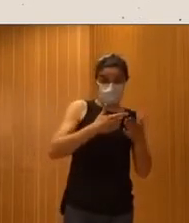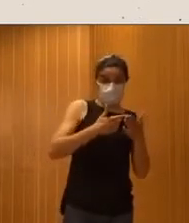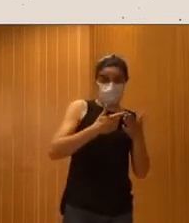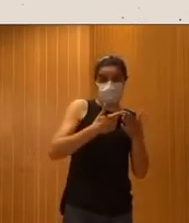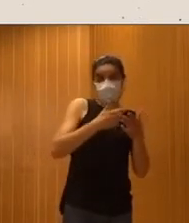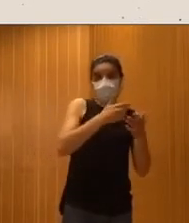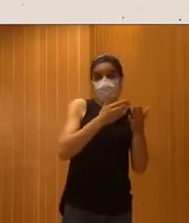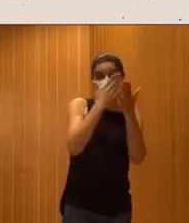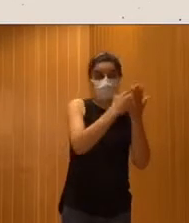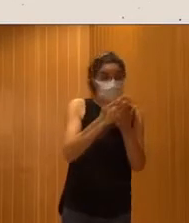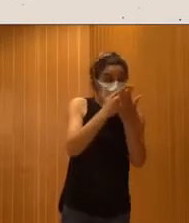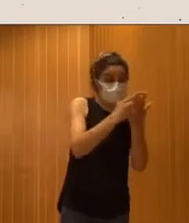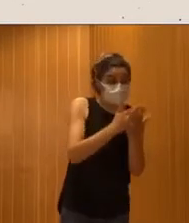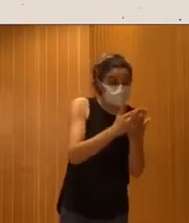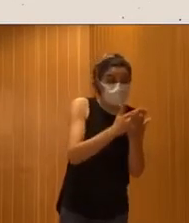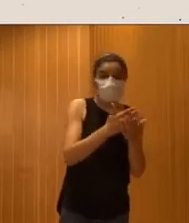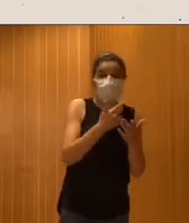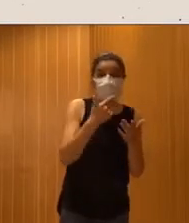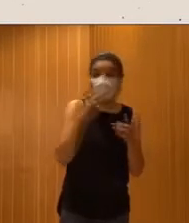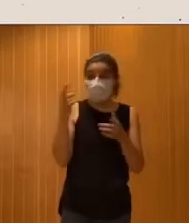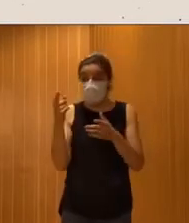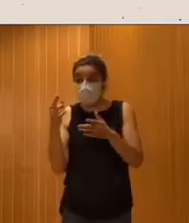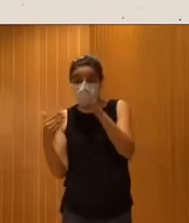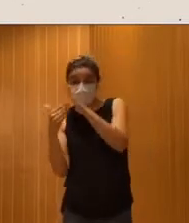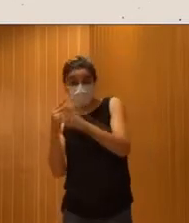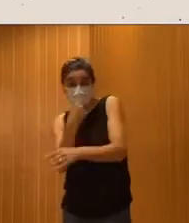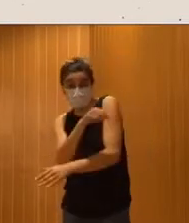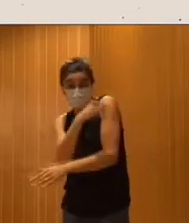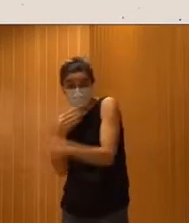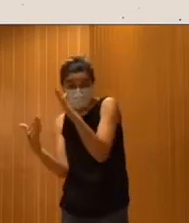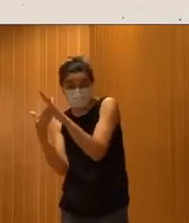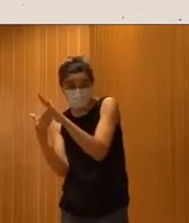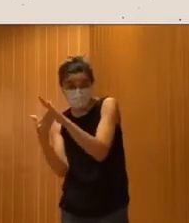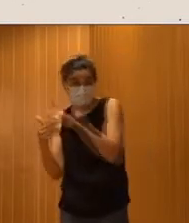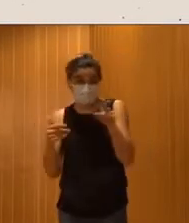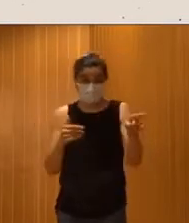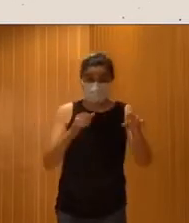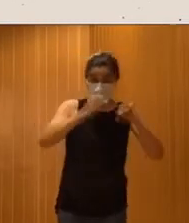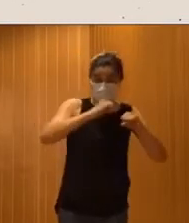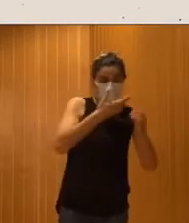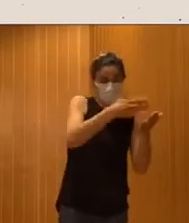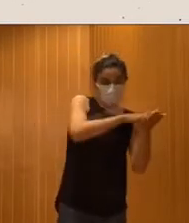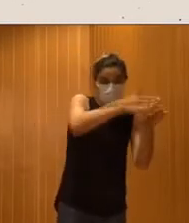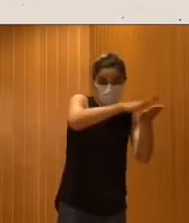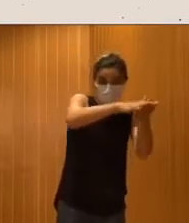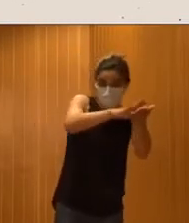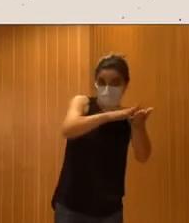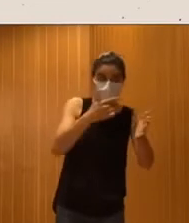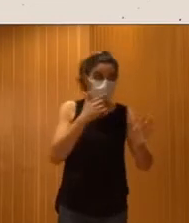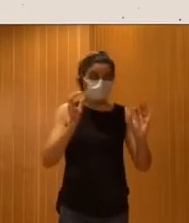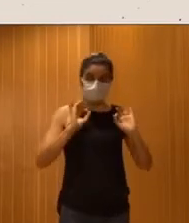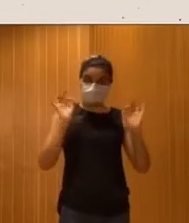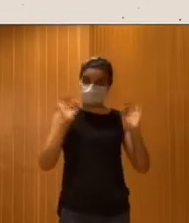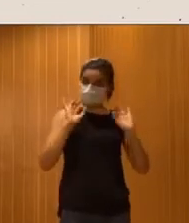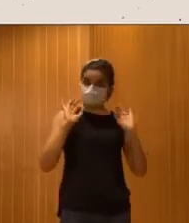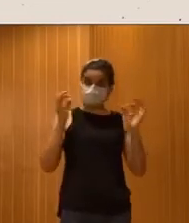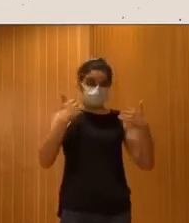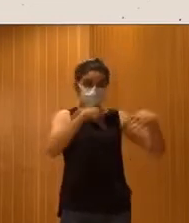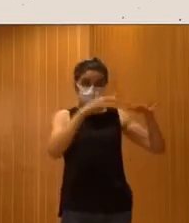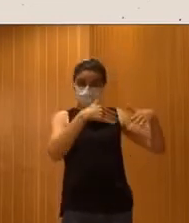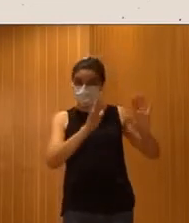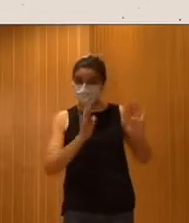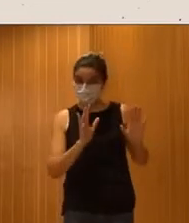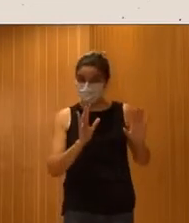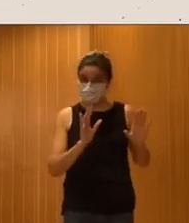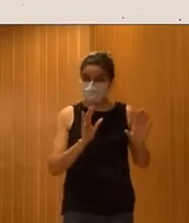100.000 se paralizan las vacunas, pero en las residencias se nos mueren como moscas y nadie hace nada. Nadie